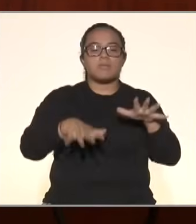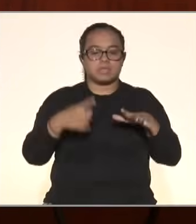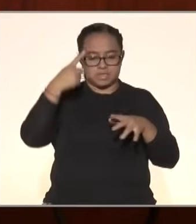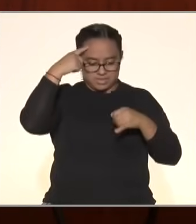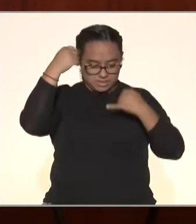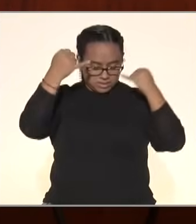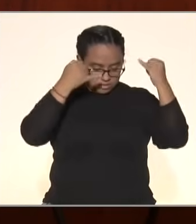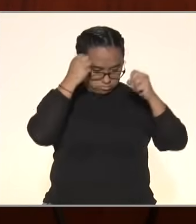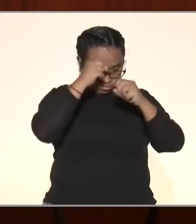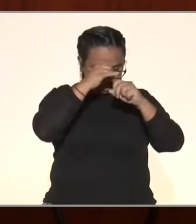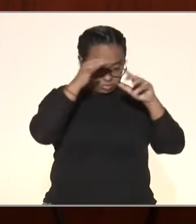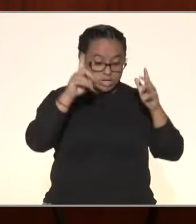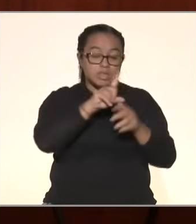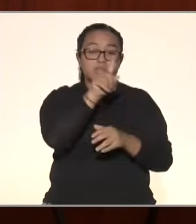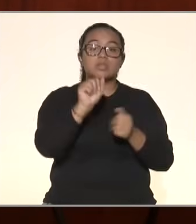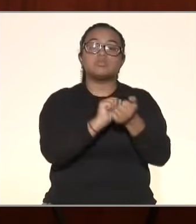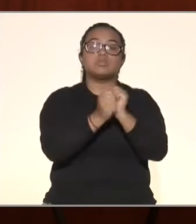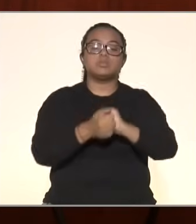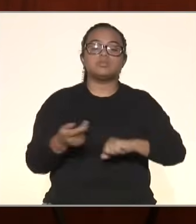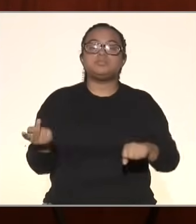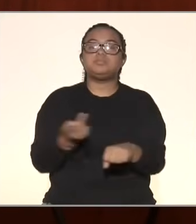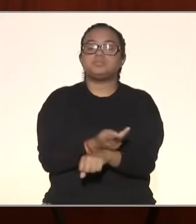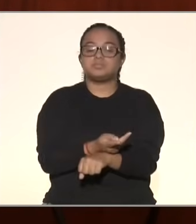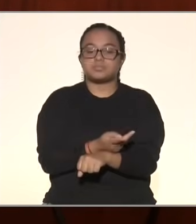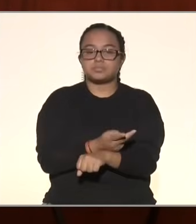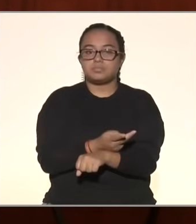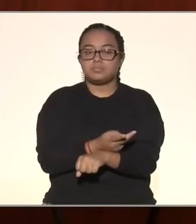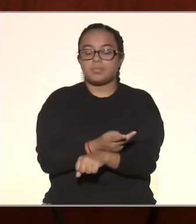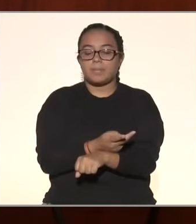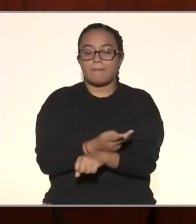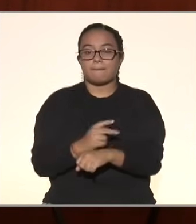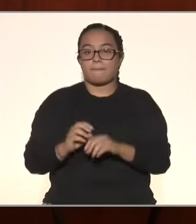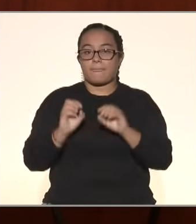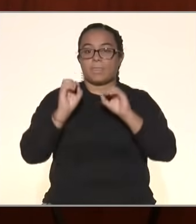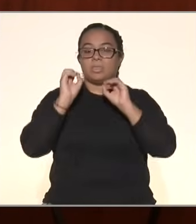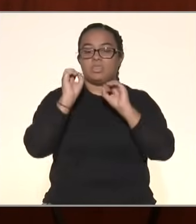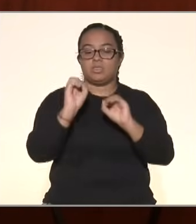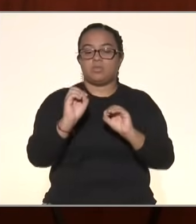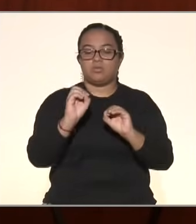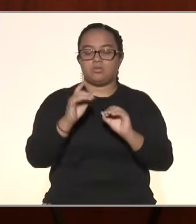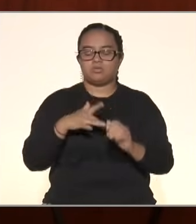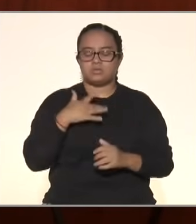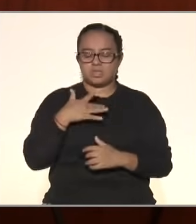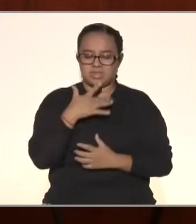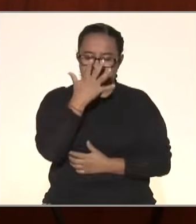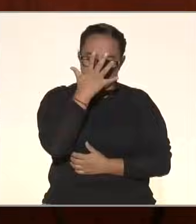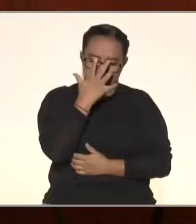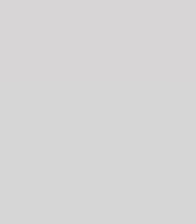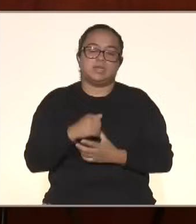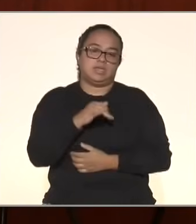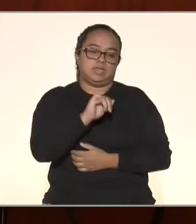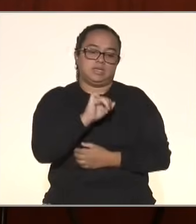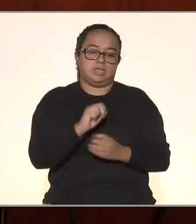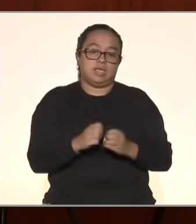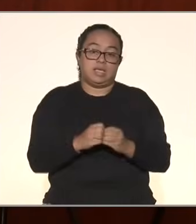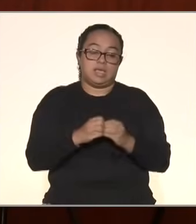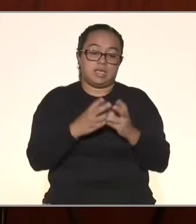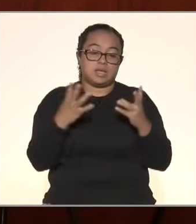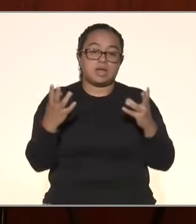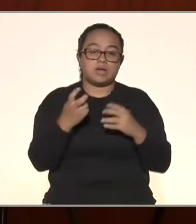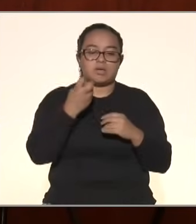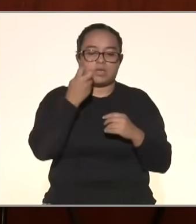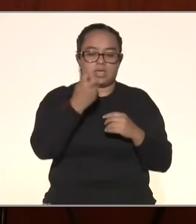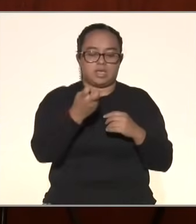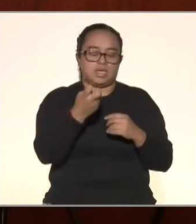genera estos trastornos o estas expresiones de nostalgia, de tristeza. Es un ciclo,